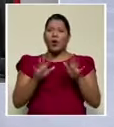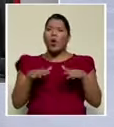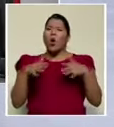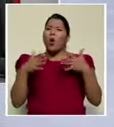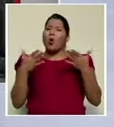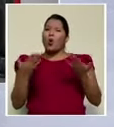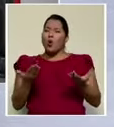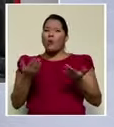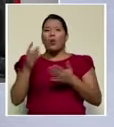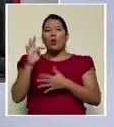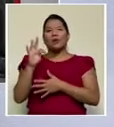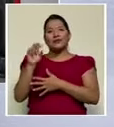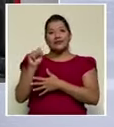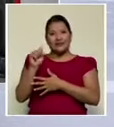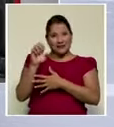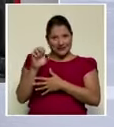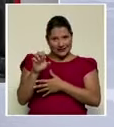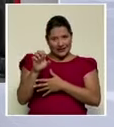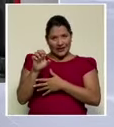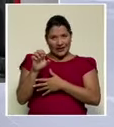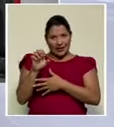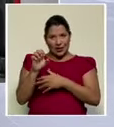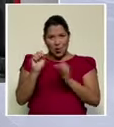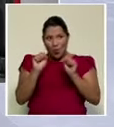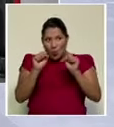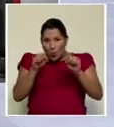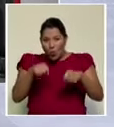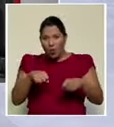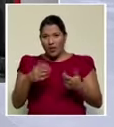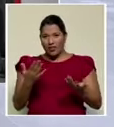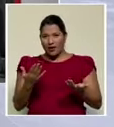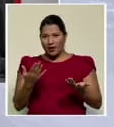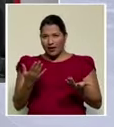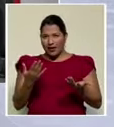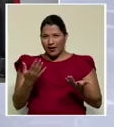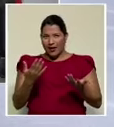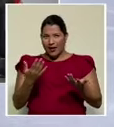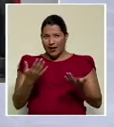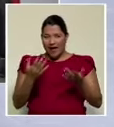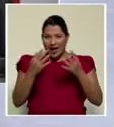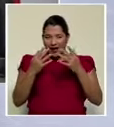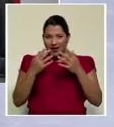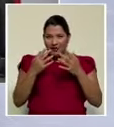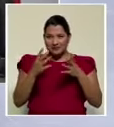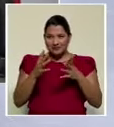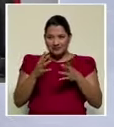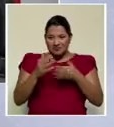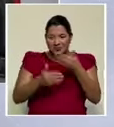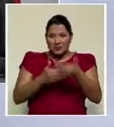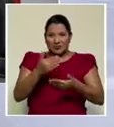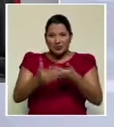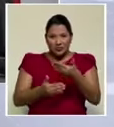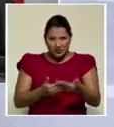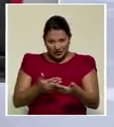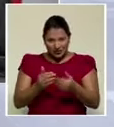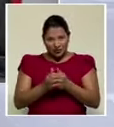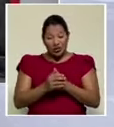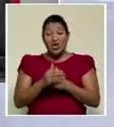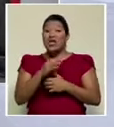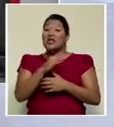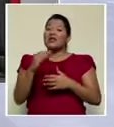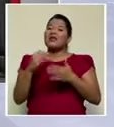el Tribunal Electoral lo puede digerir después de la decisión del presidente? Y ya iremos viendo